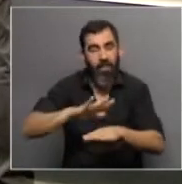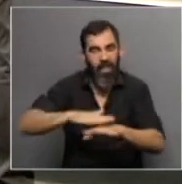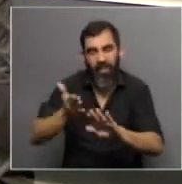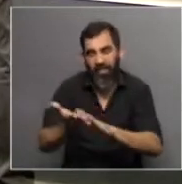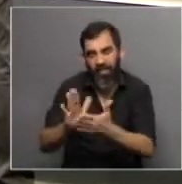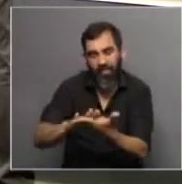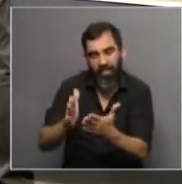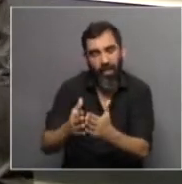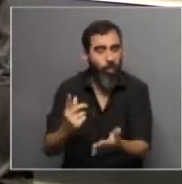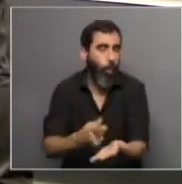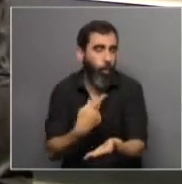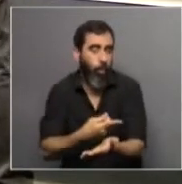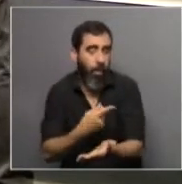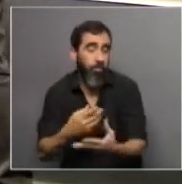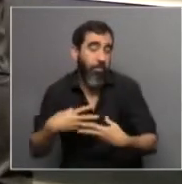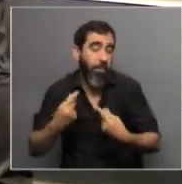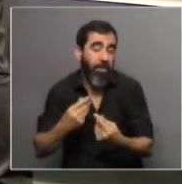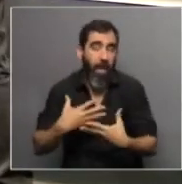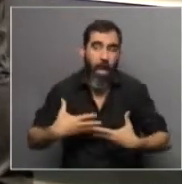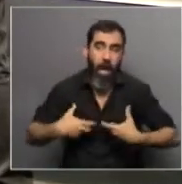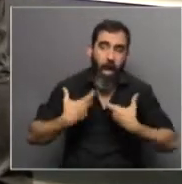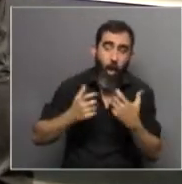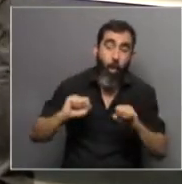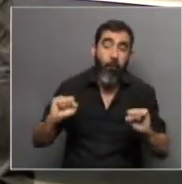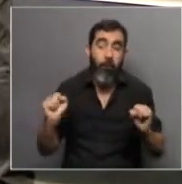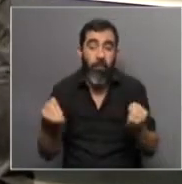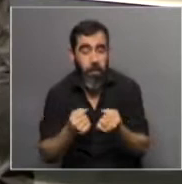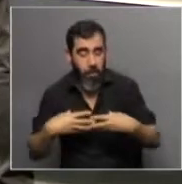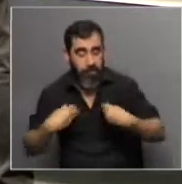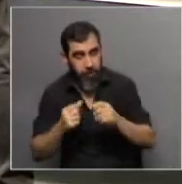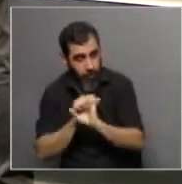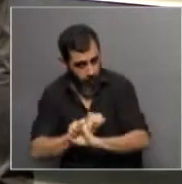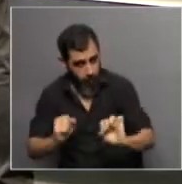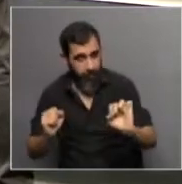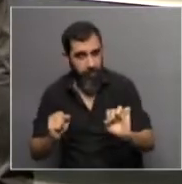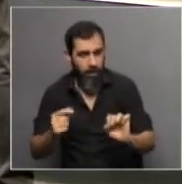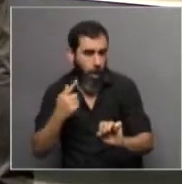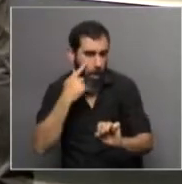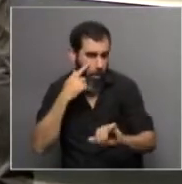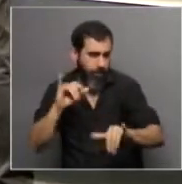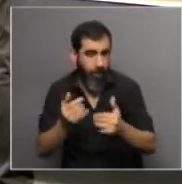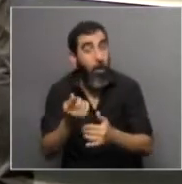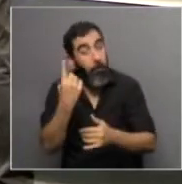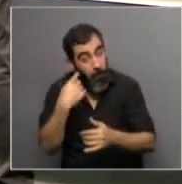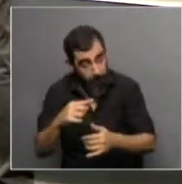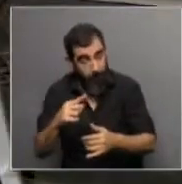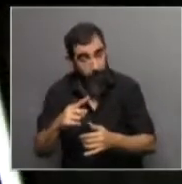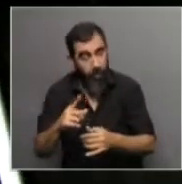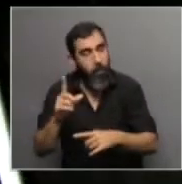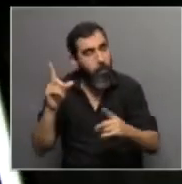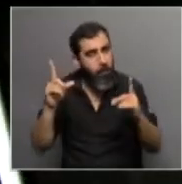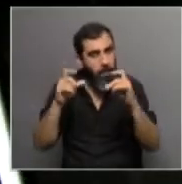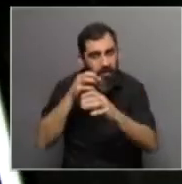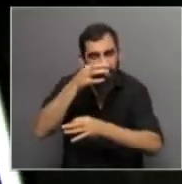tan acostumbrados, o la posibilidad de sentir temperatura, frío, calor, era algo muy conocido. Sin embargo, era de lo más difícil de